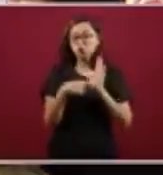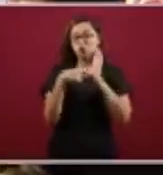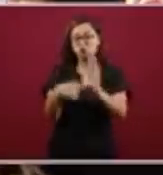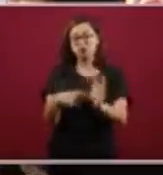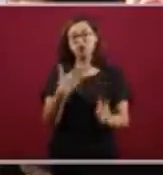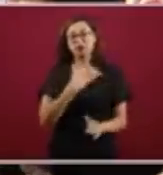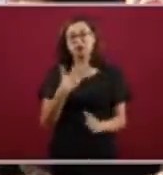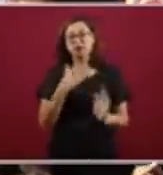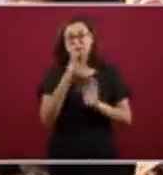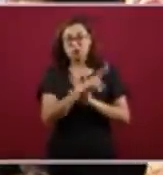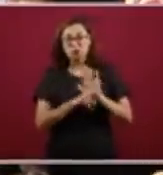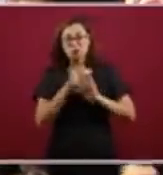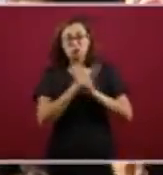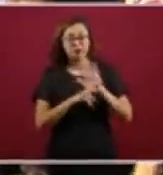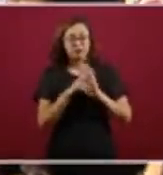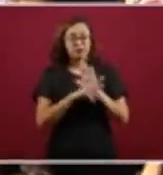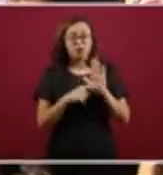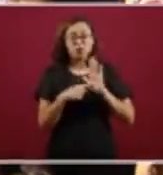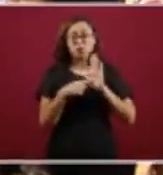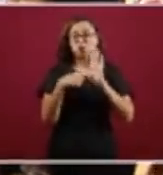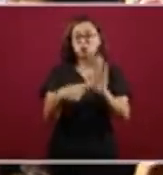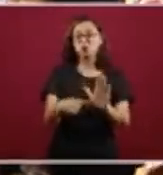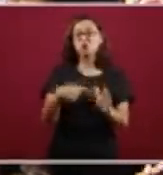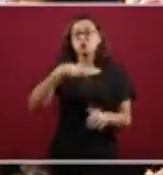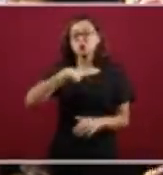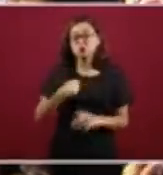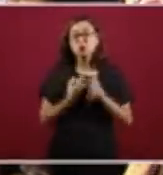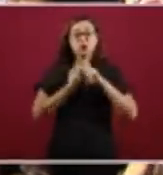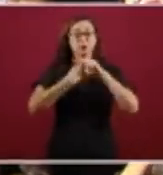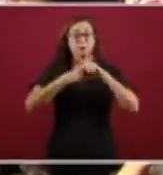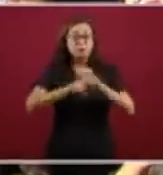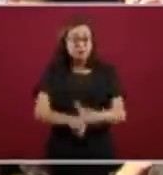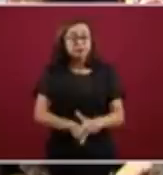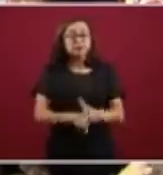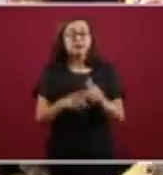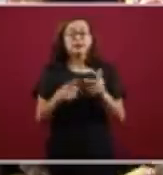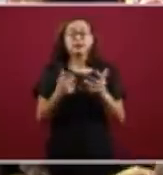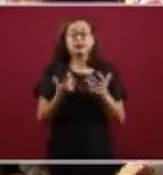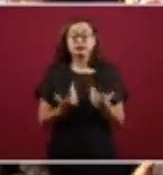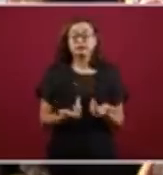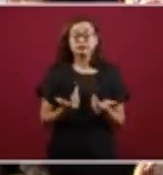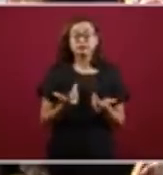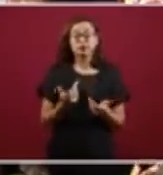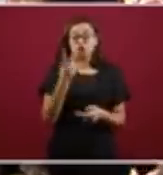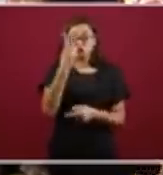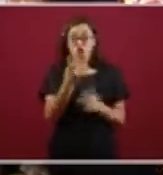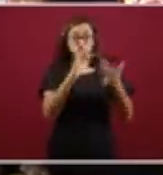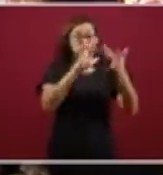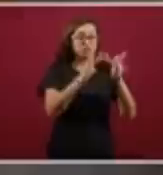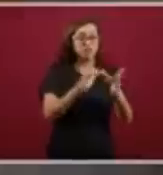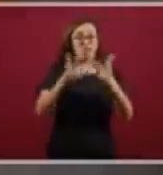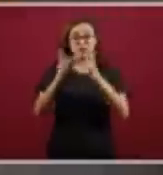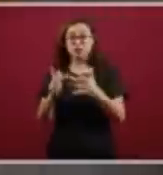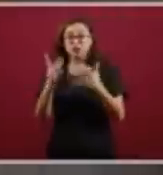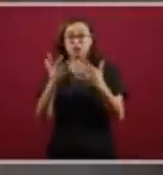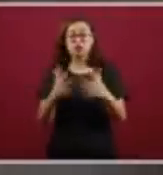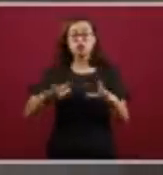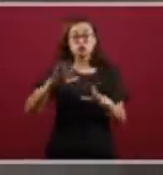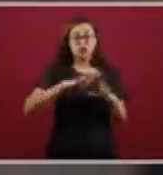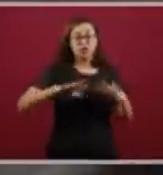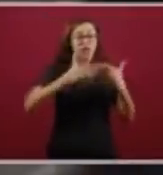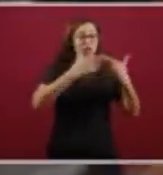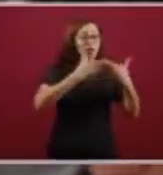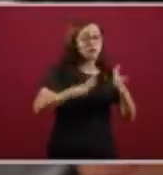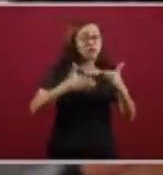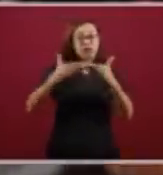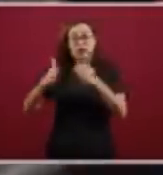video, porque yo abrí mi red, tengo 2 redes sociales abiertas, con